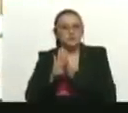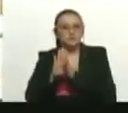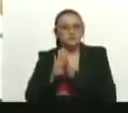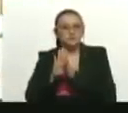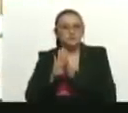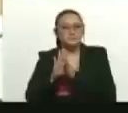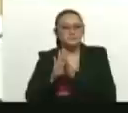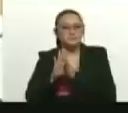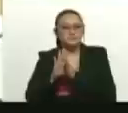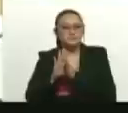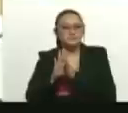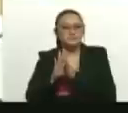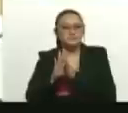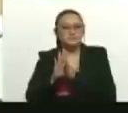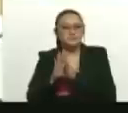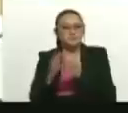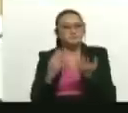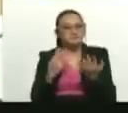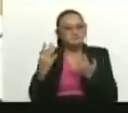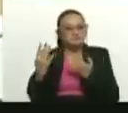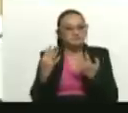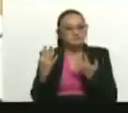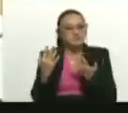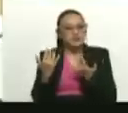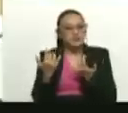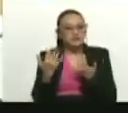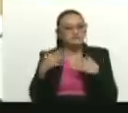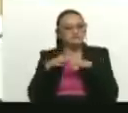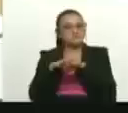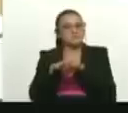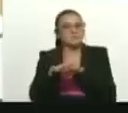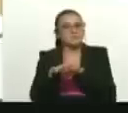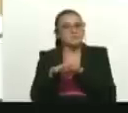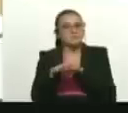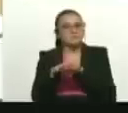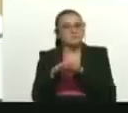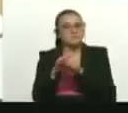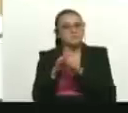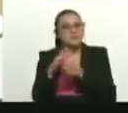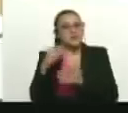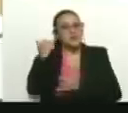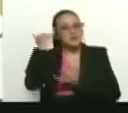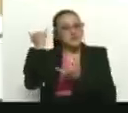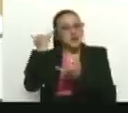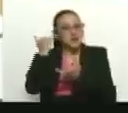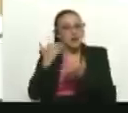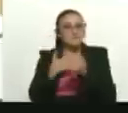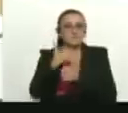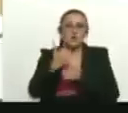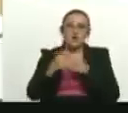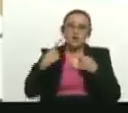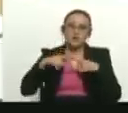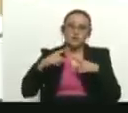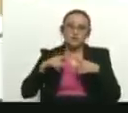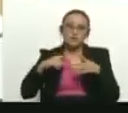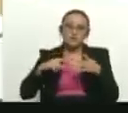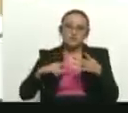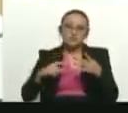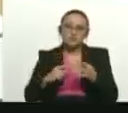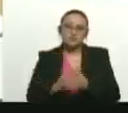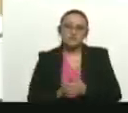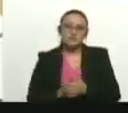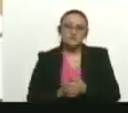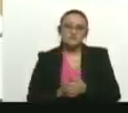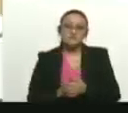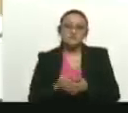¿no?, donde mutuamente nos alimentamos con grandes ideas, con grandes proyectos. Sobre todo